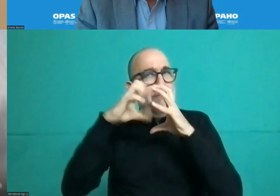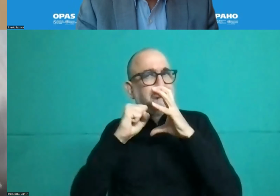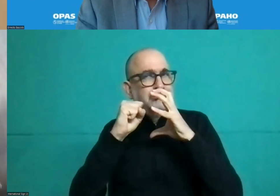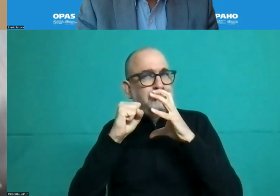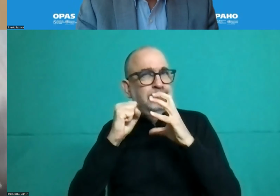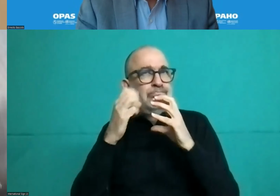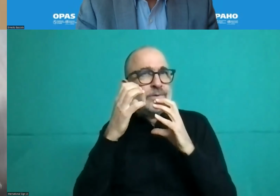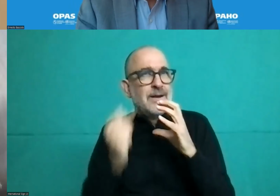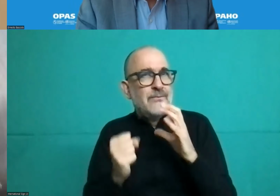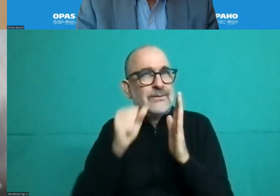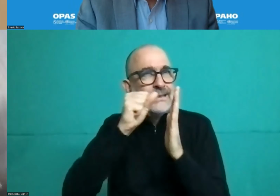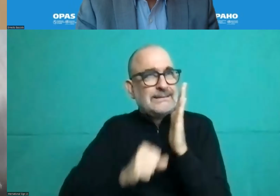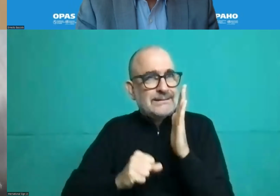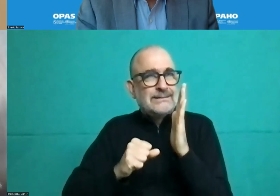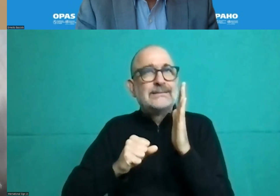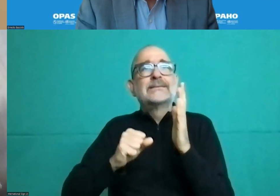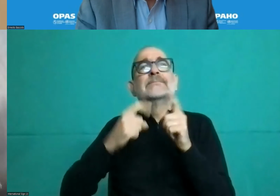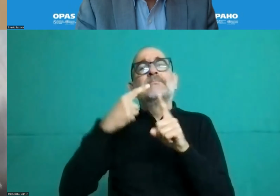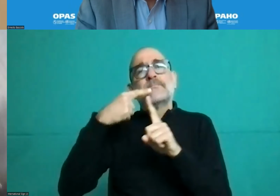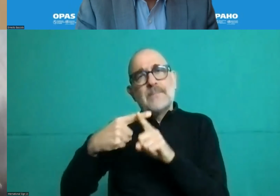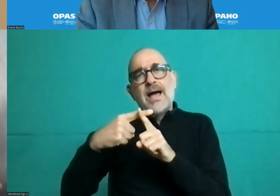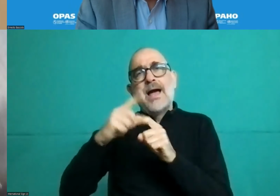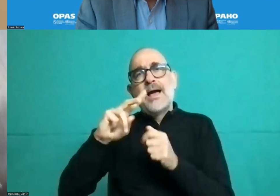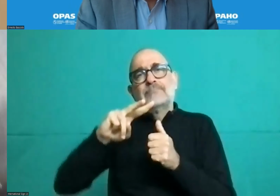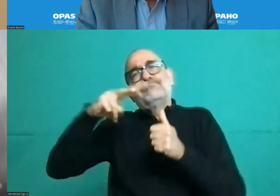prolongada en el hospital,